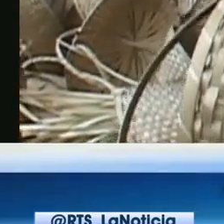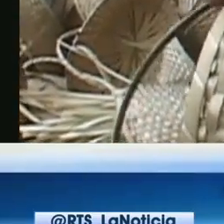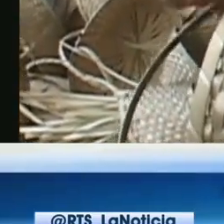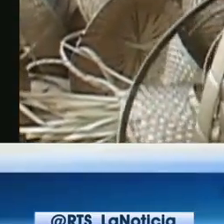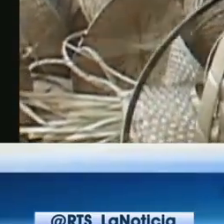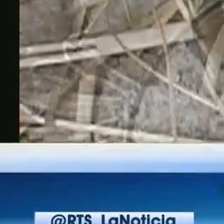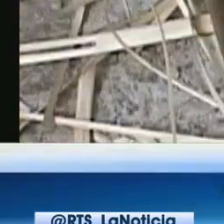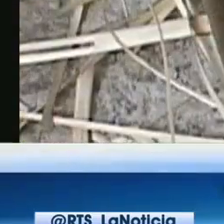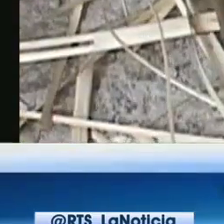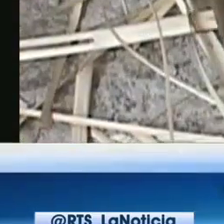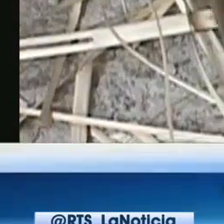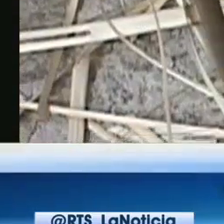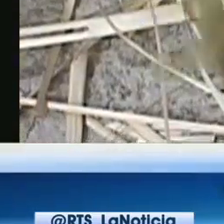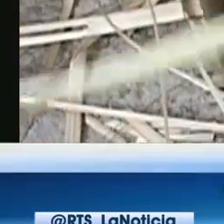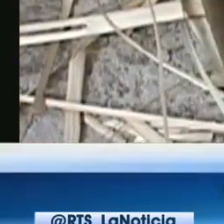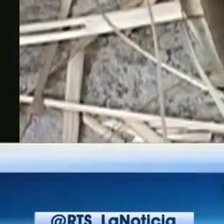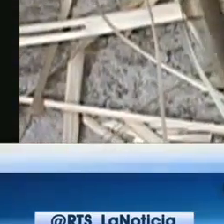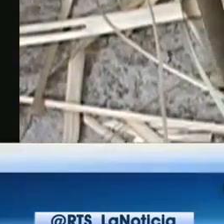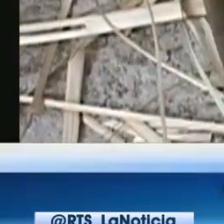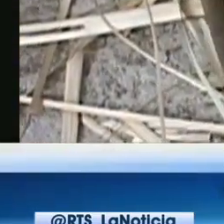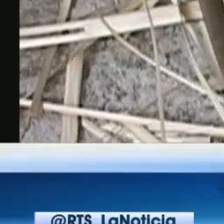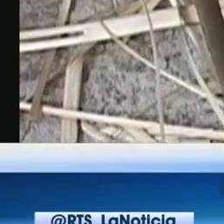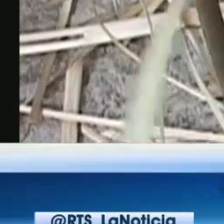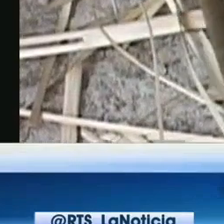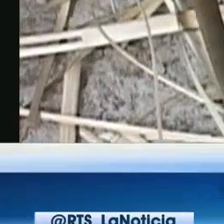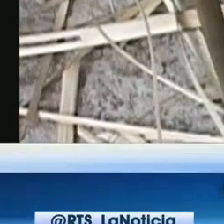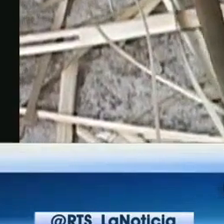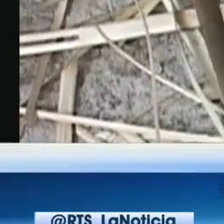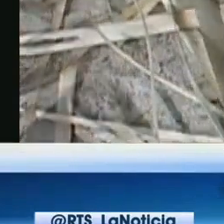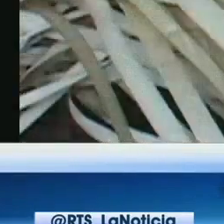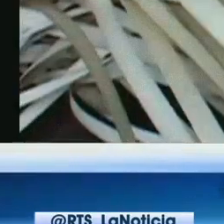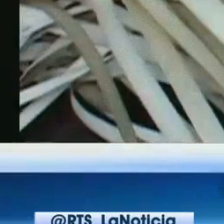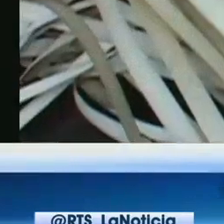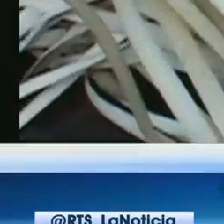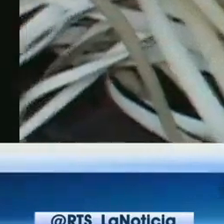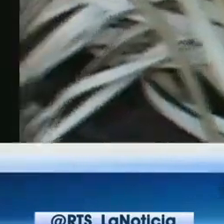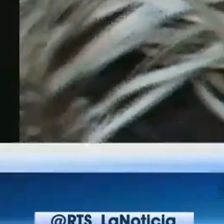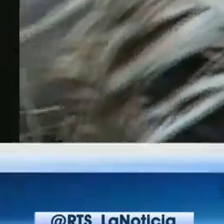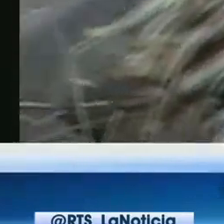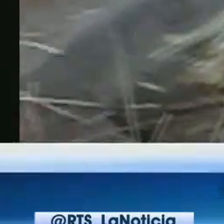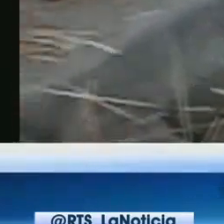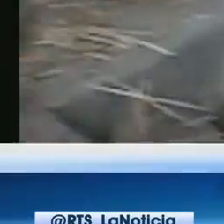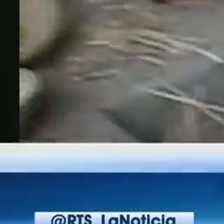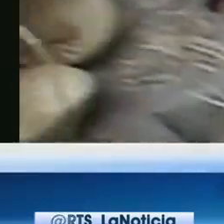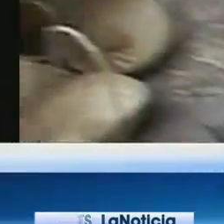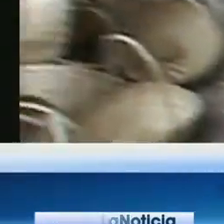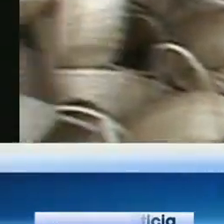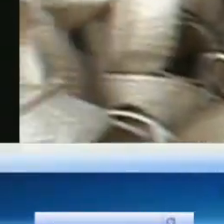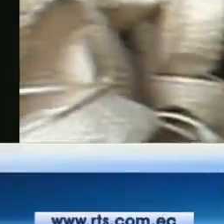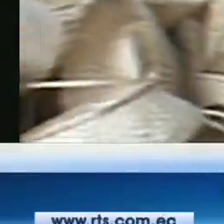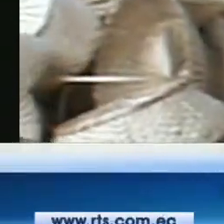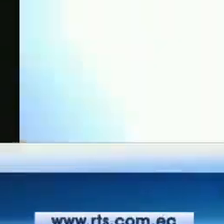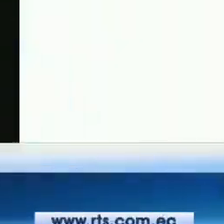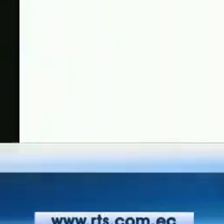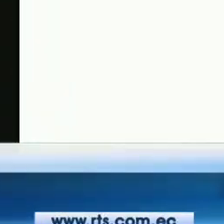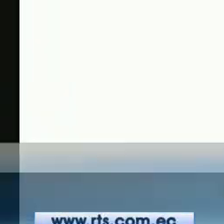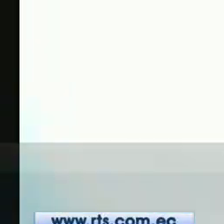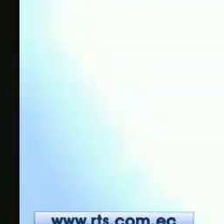económica y productiva que recoge toda la actividad económica, productiva, turística de San Joaquín.